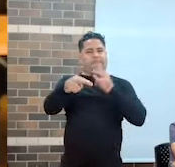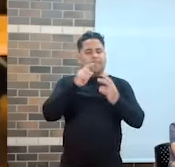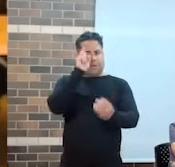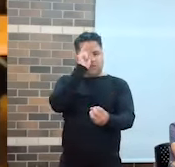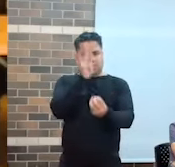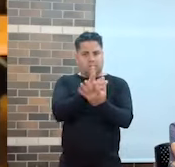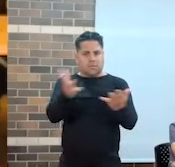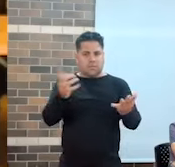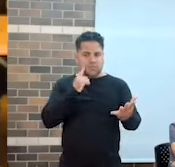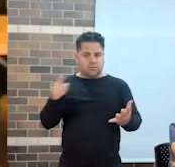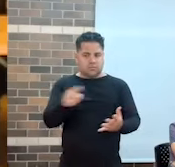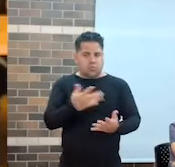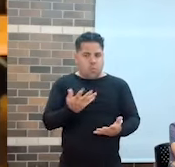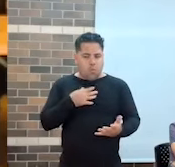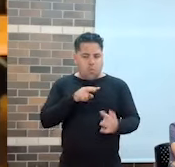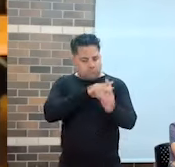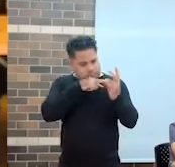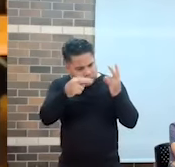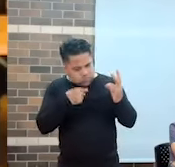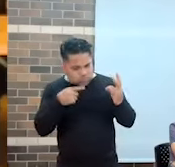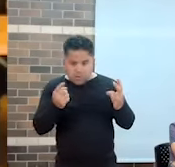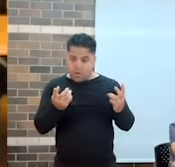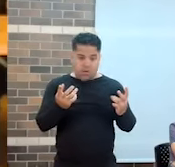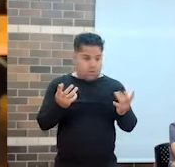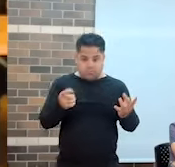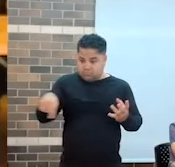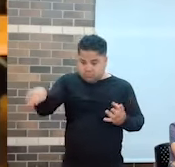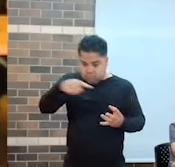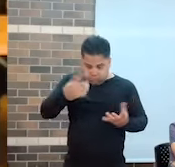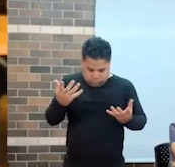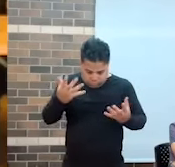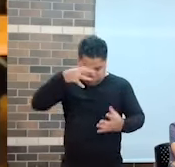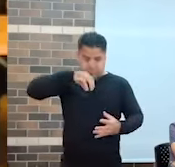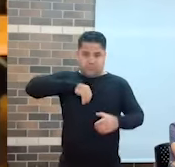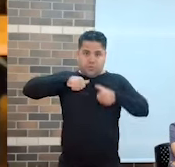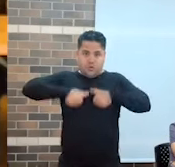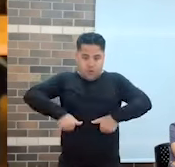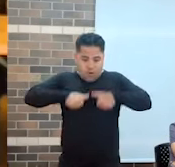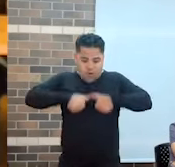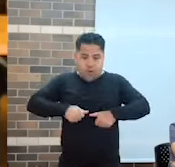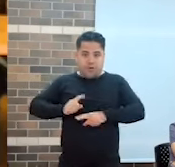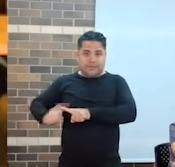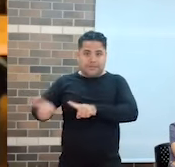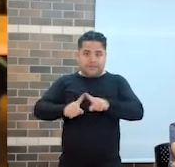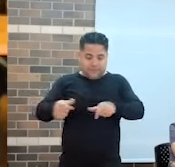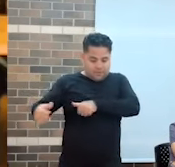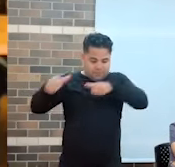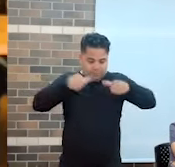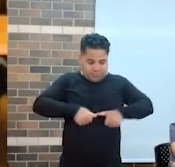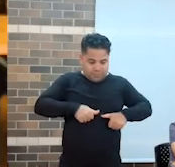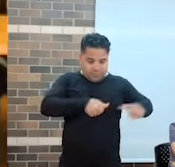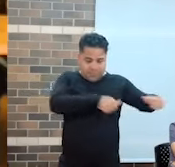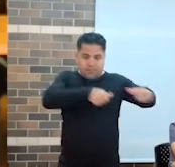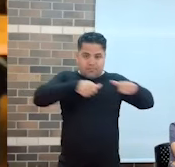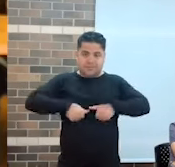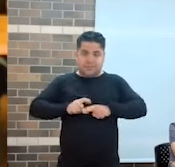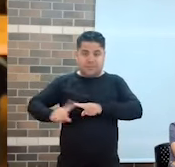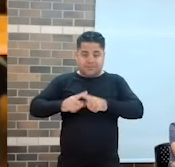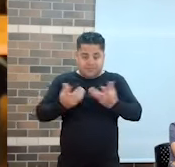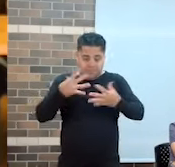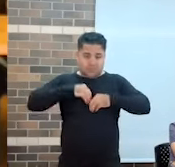esa perspectiva de los múltiples sujetos que habitan un mismo sujeto. Bueno, yo creo que también voy dejando como hasta ahí para